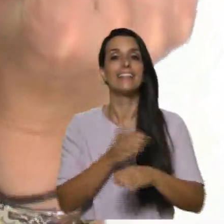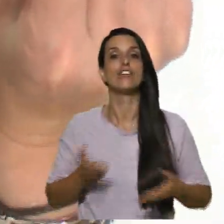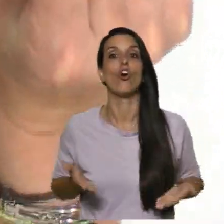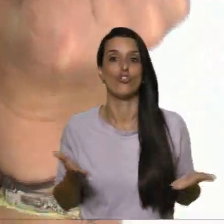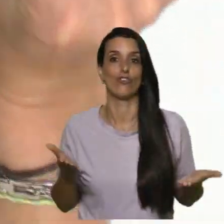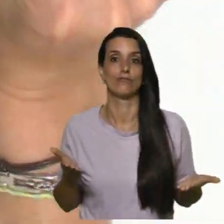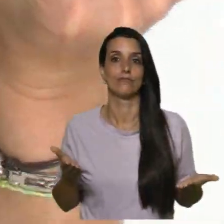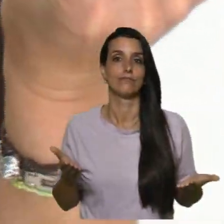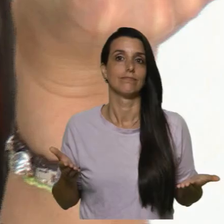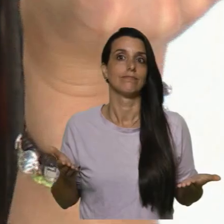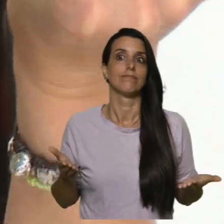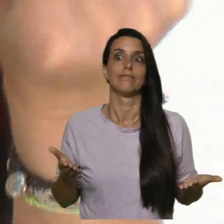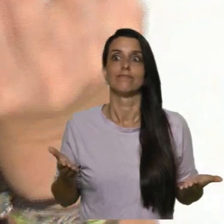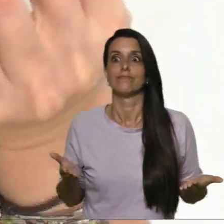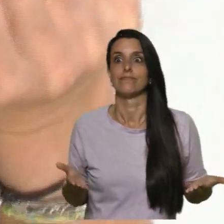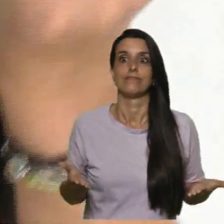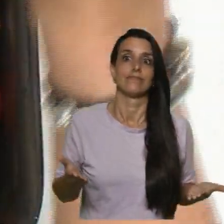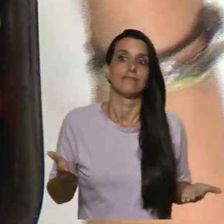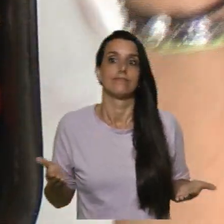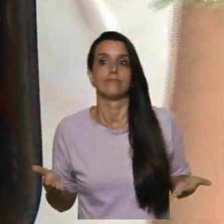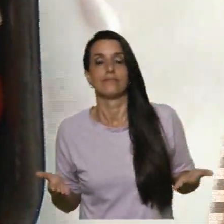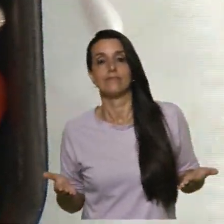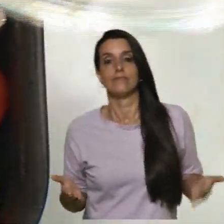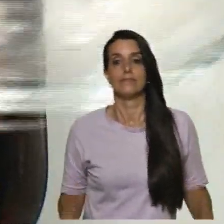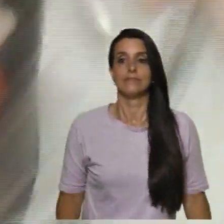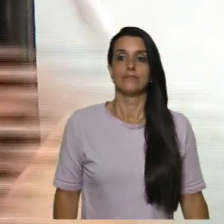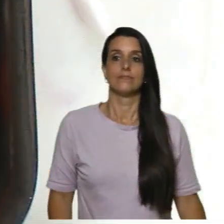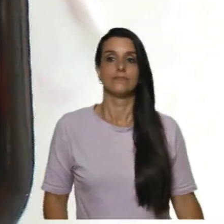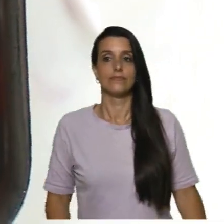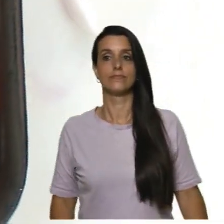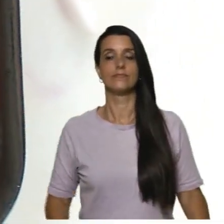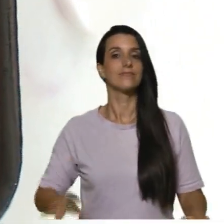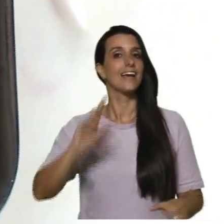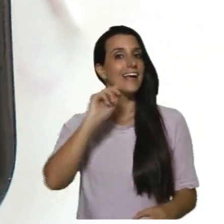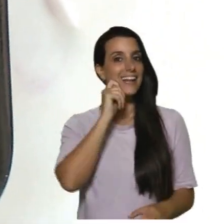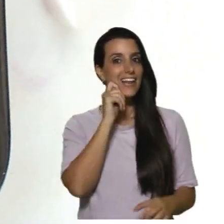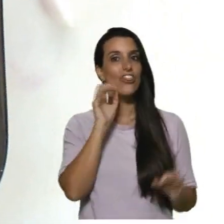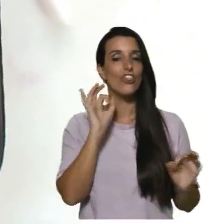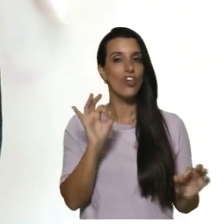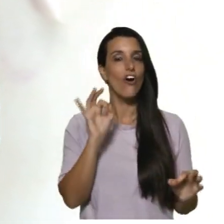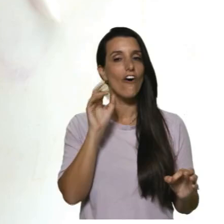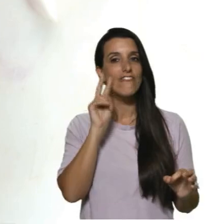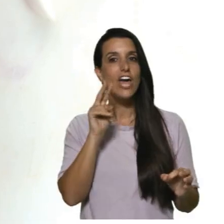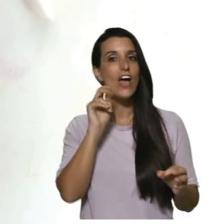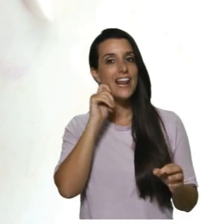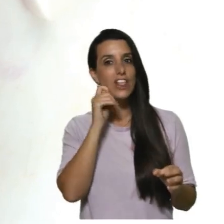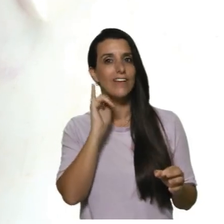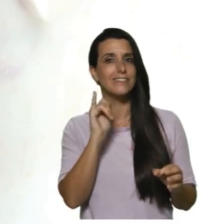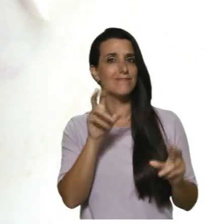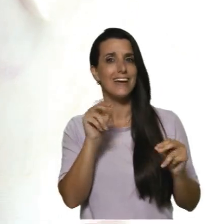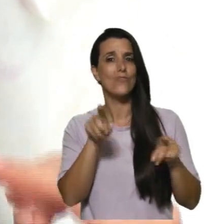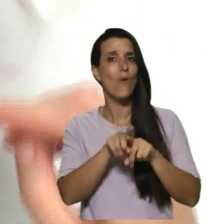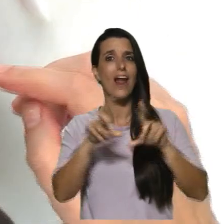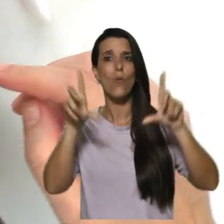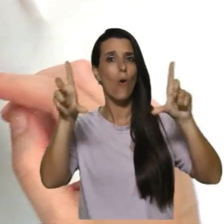Antes de llevarlo al horno. Ay, míralo. ¿Qué? Ay, te queda hasta lindo y todo el plano. Queda precioso de ver. Mirá, decime si no es un cuadro. Es